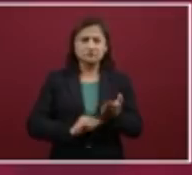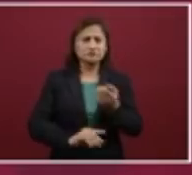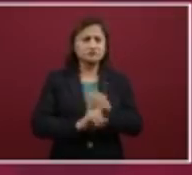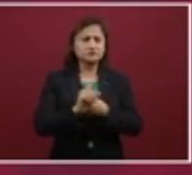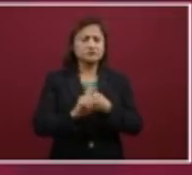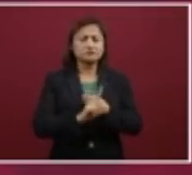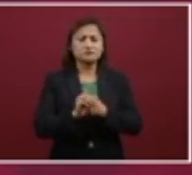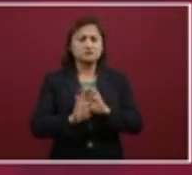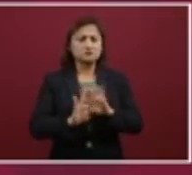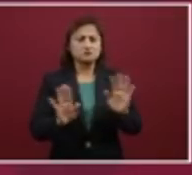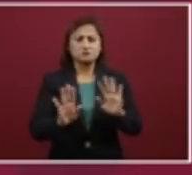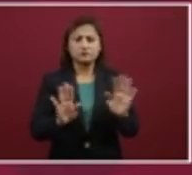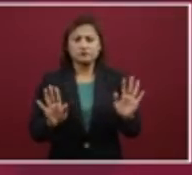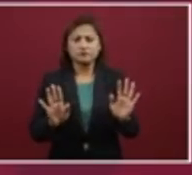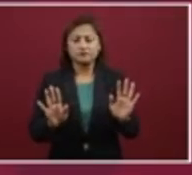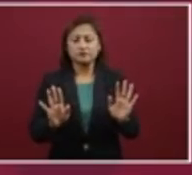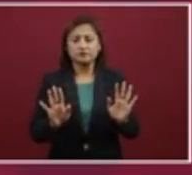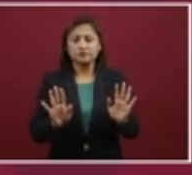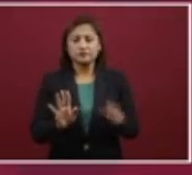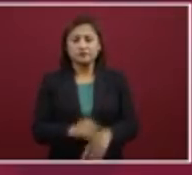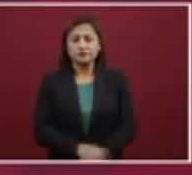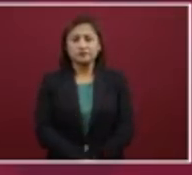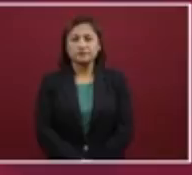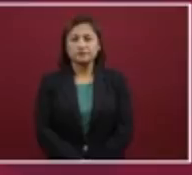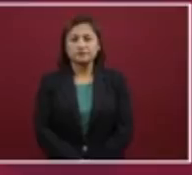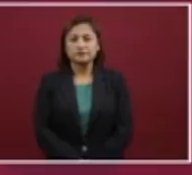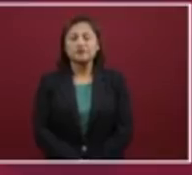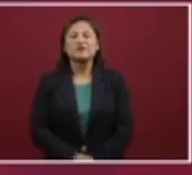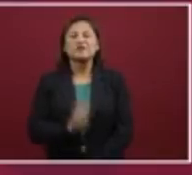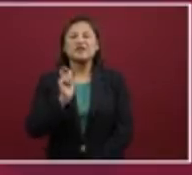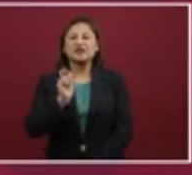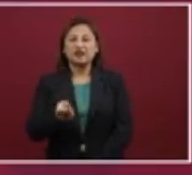gobernar. Cuando hay honestidad,